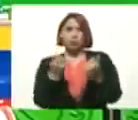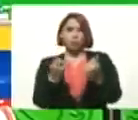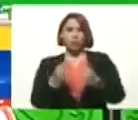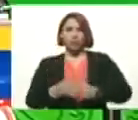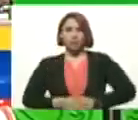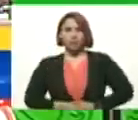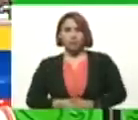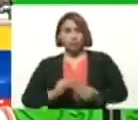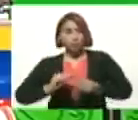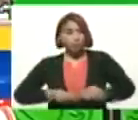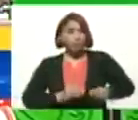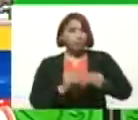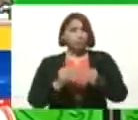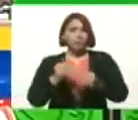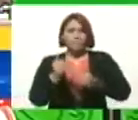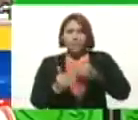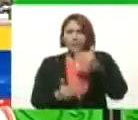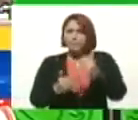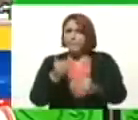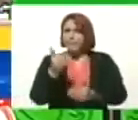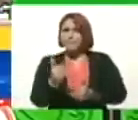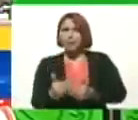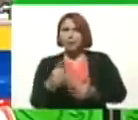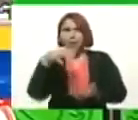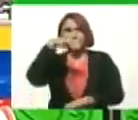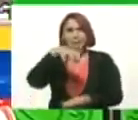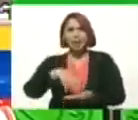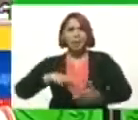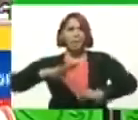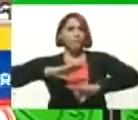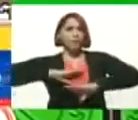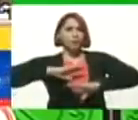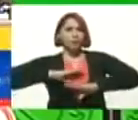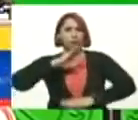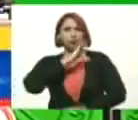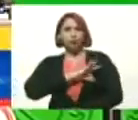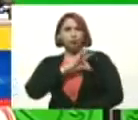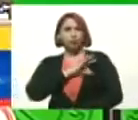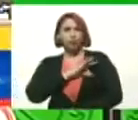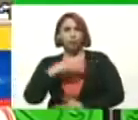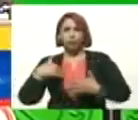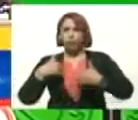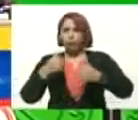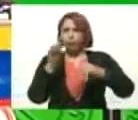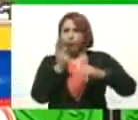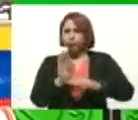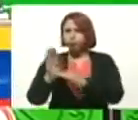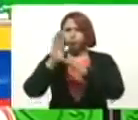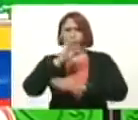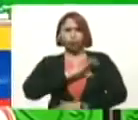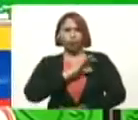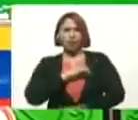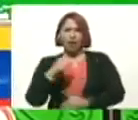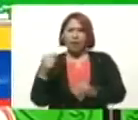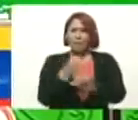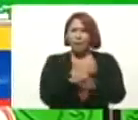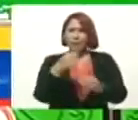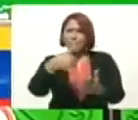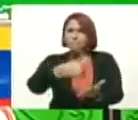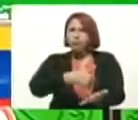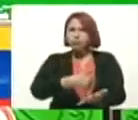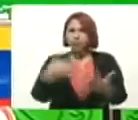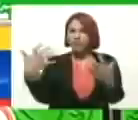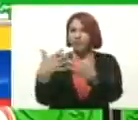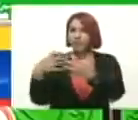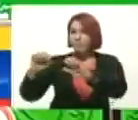de recuperación paulatina del estado de bienestar social, del estado de seguridad y protección social vulnerado por la guerra y